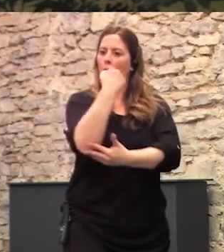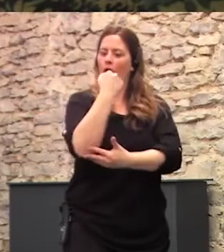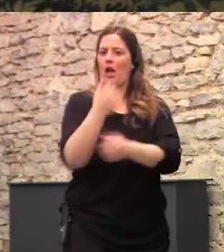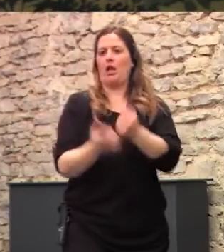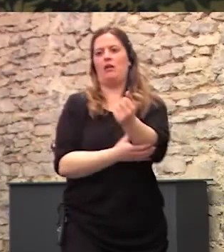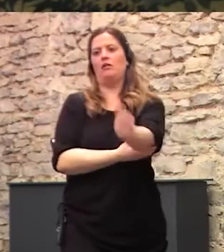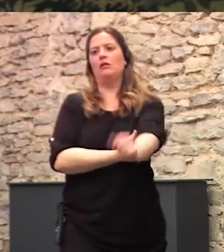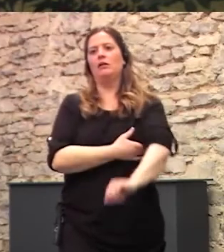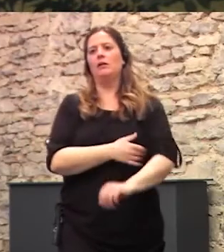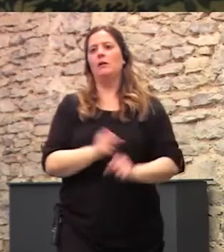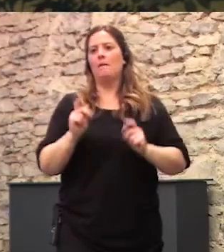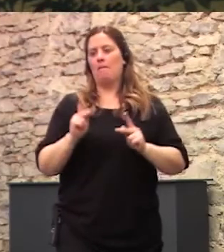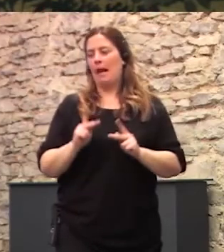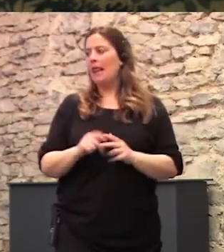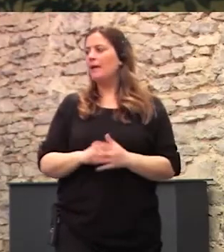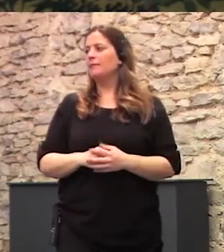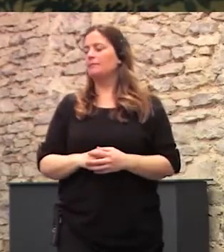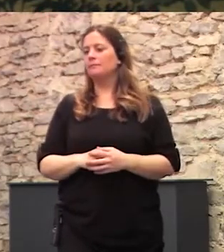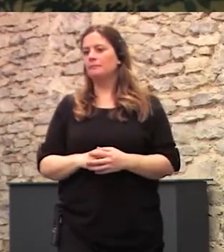¿vale?